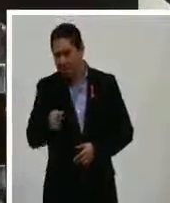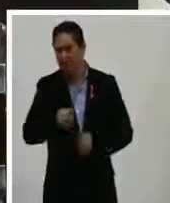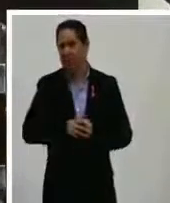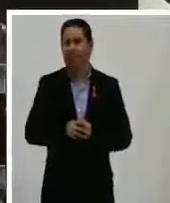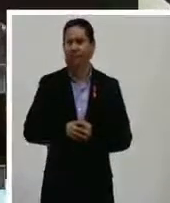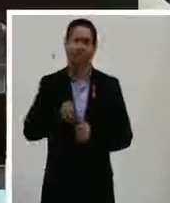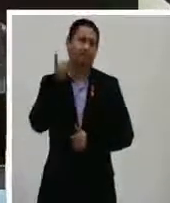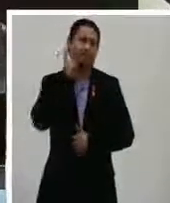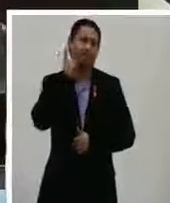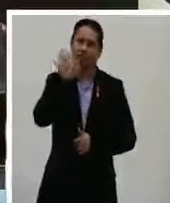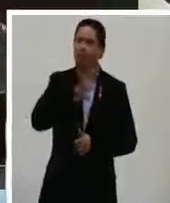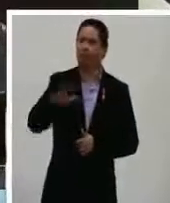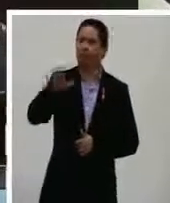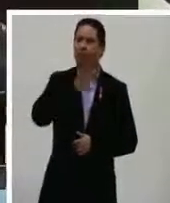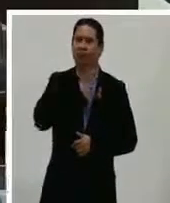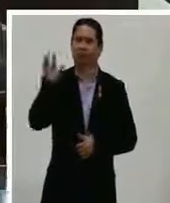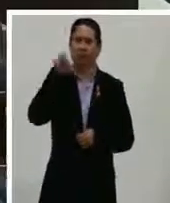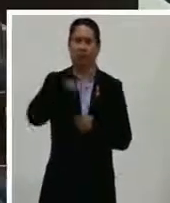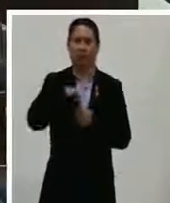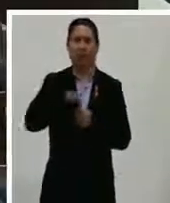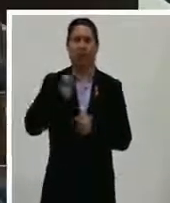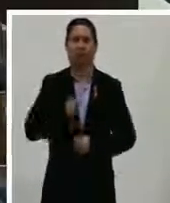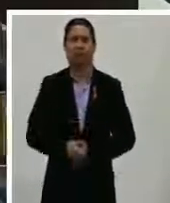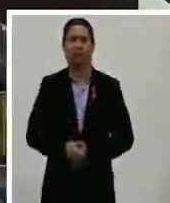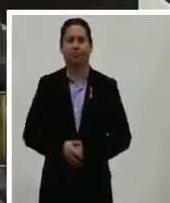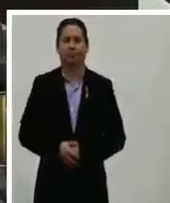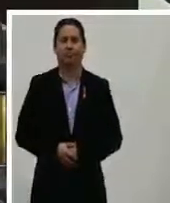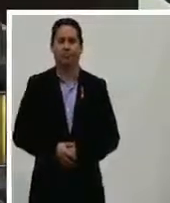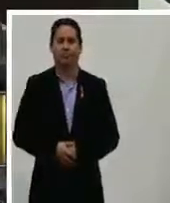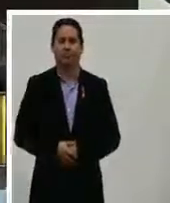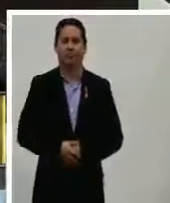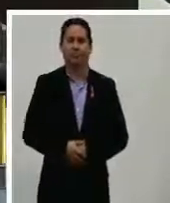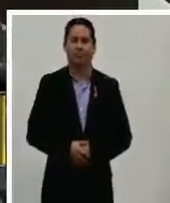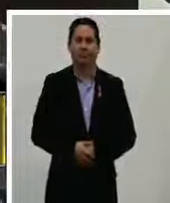diputadas y los diputados emitan su voto